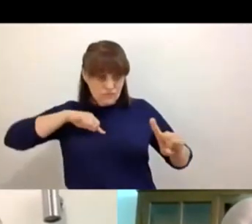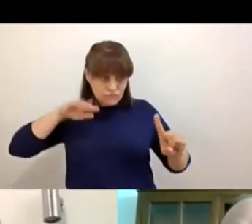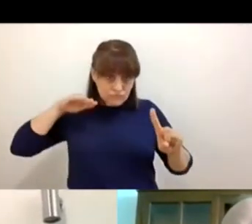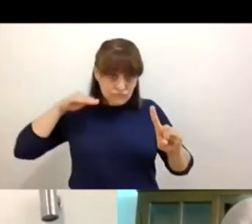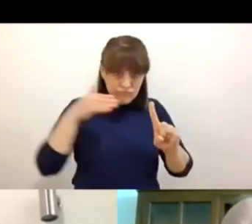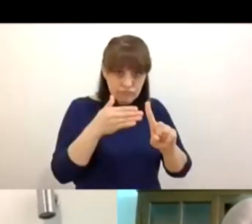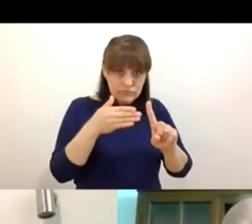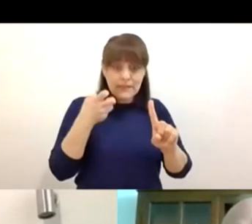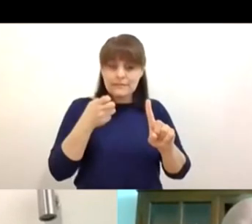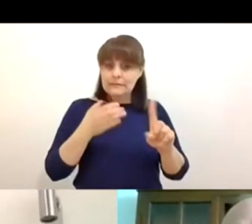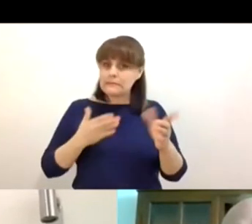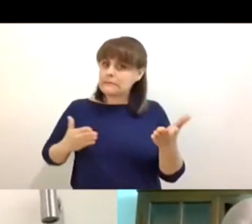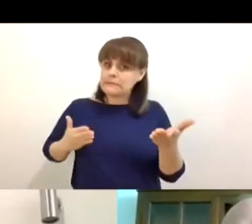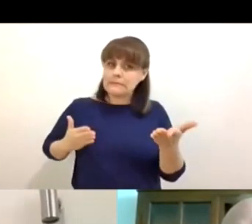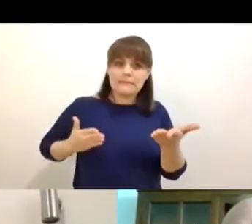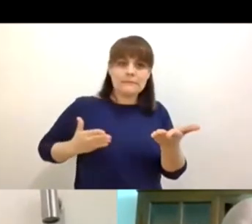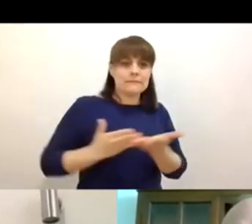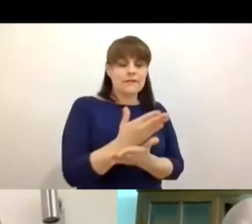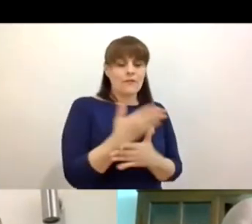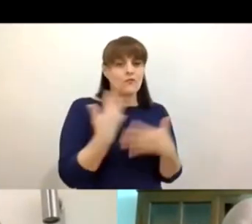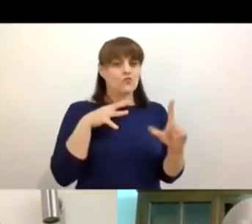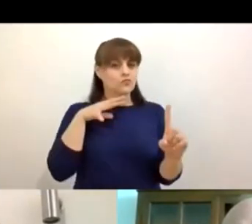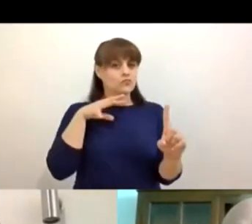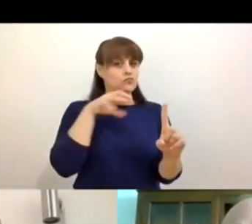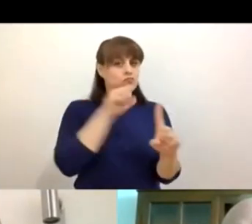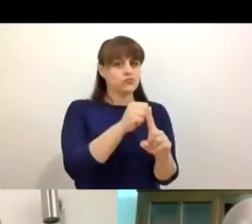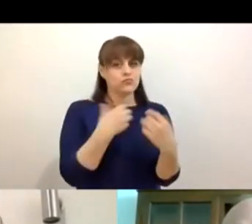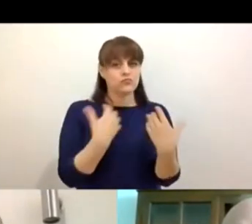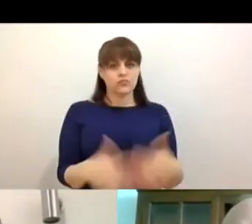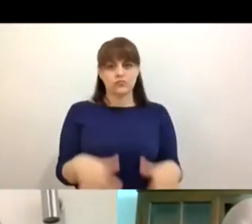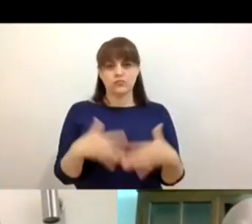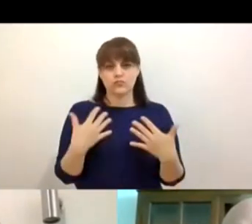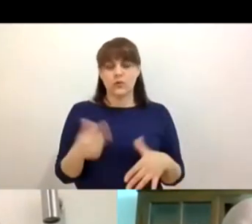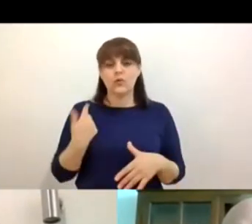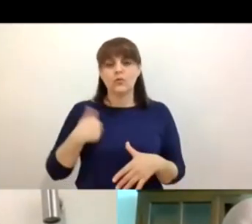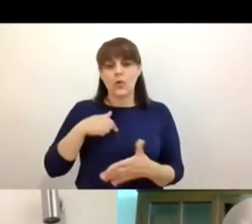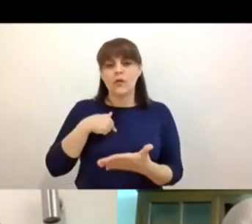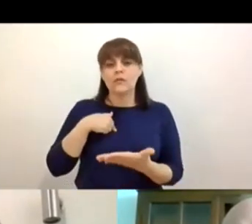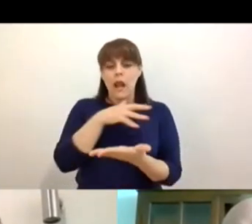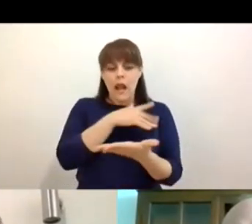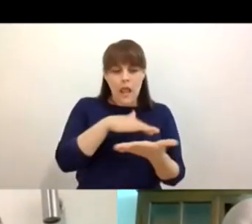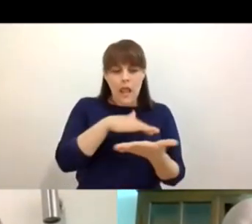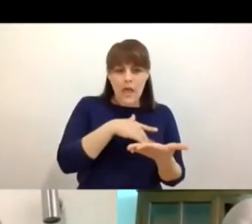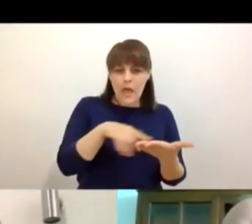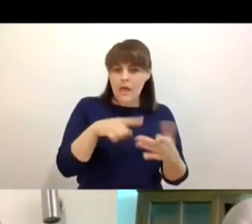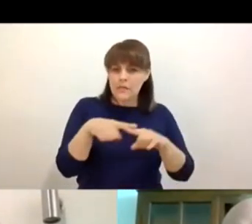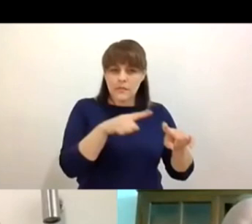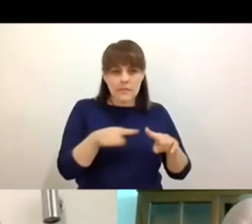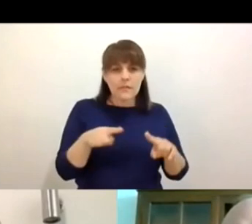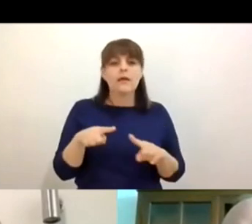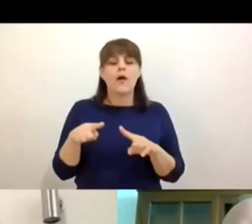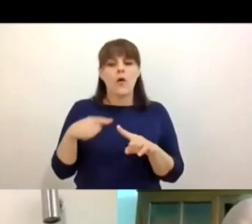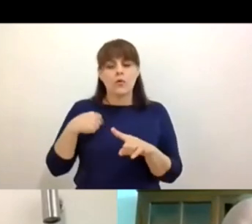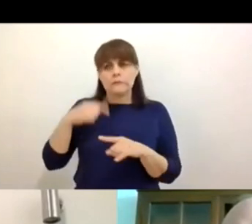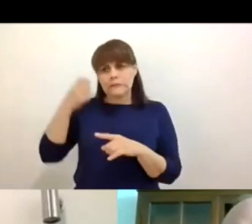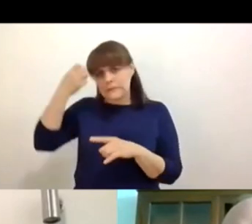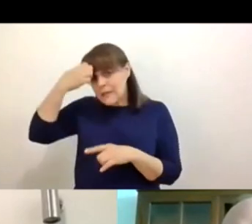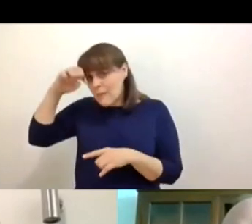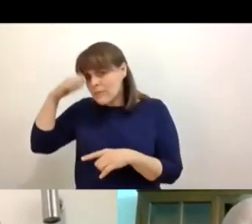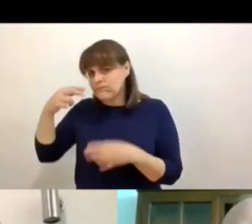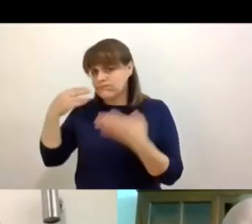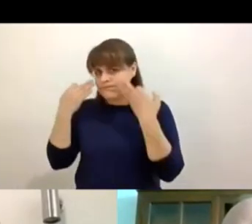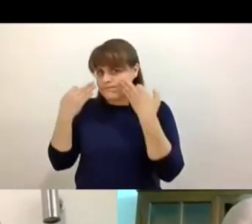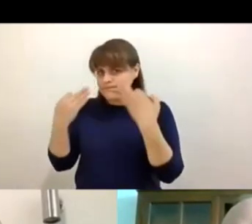Reinserta. Como lo hemos leído, como lo hemos visto en muchos lados, uno de los mayores predicadores para la